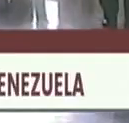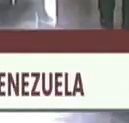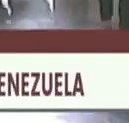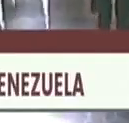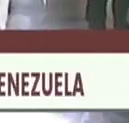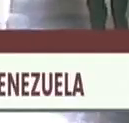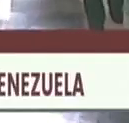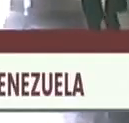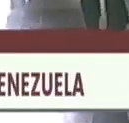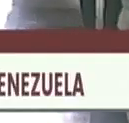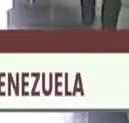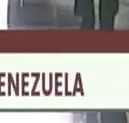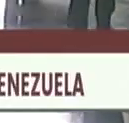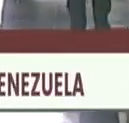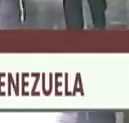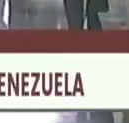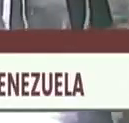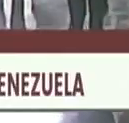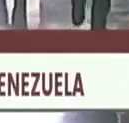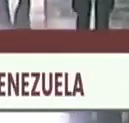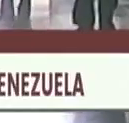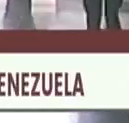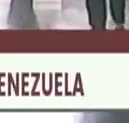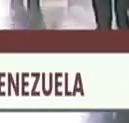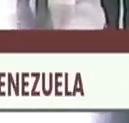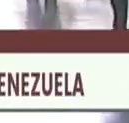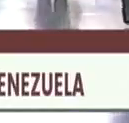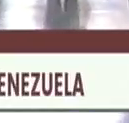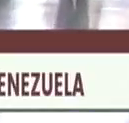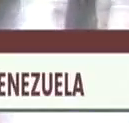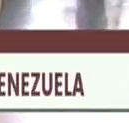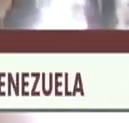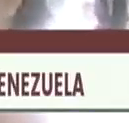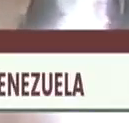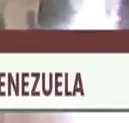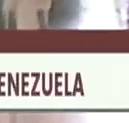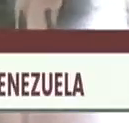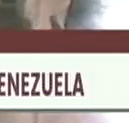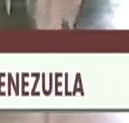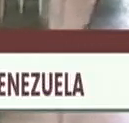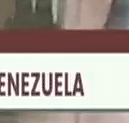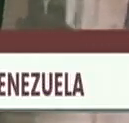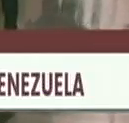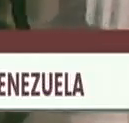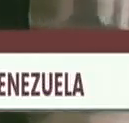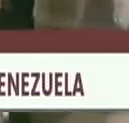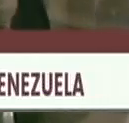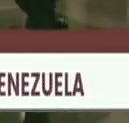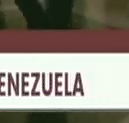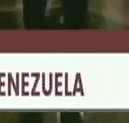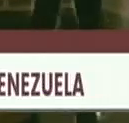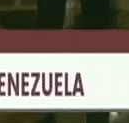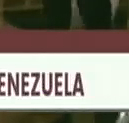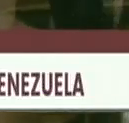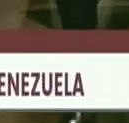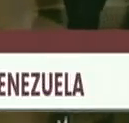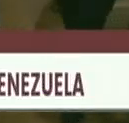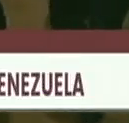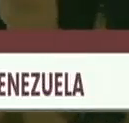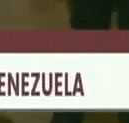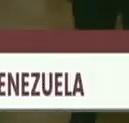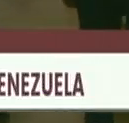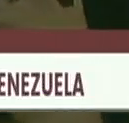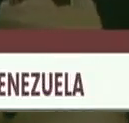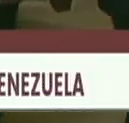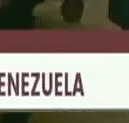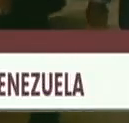Nacional para proceder a la siguiente actividad que tiene que ver con el bautizo del libro. Xi Jinping, tres discursos, lo decíamos al inicio